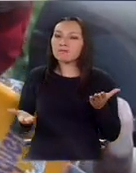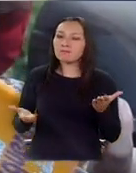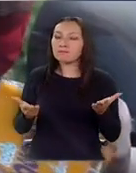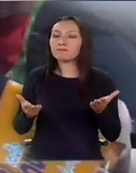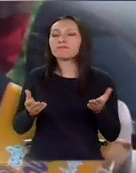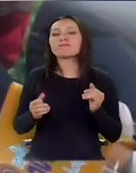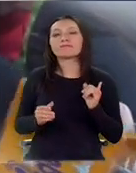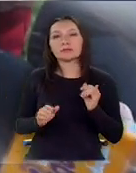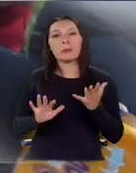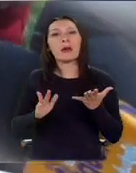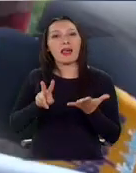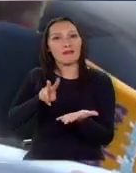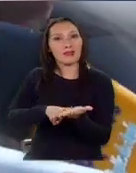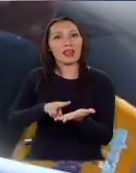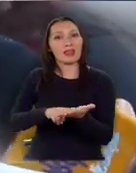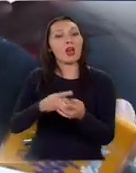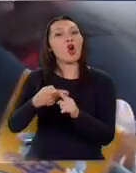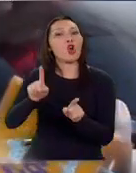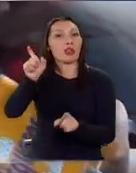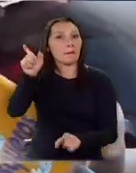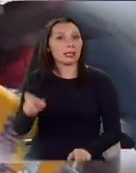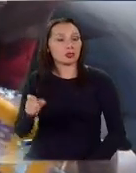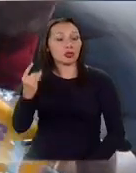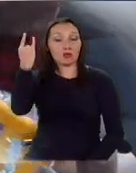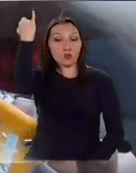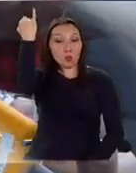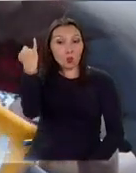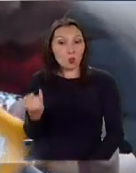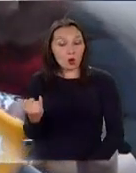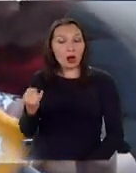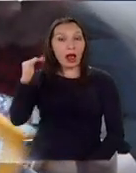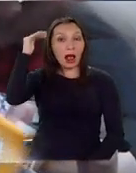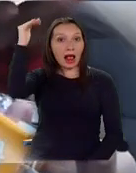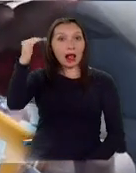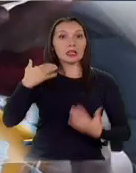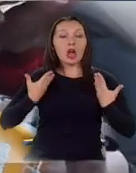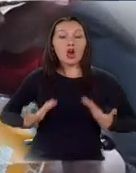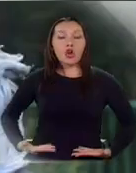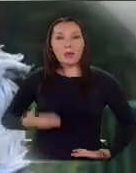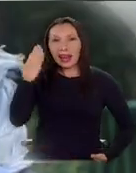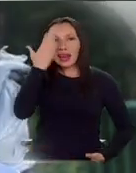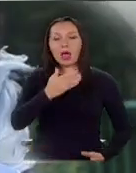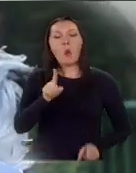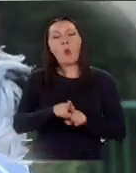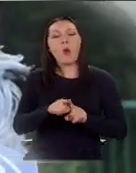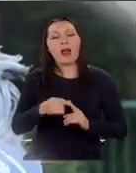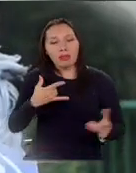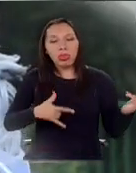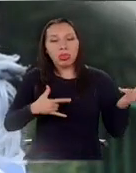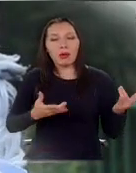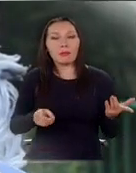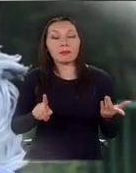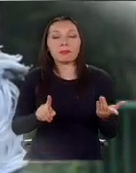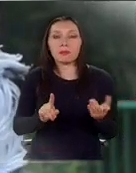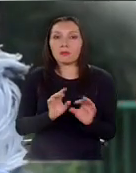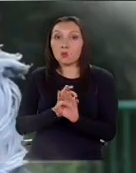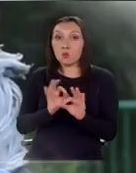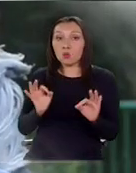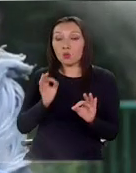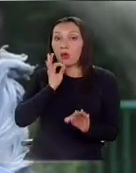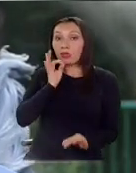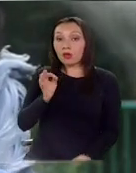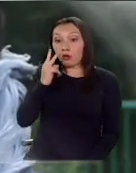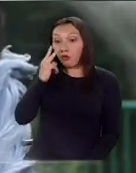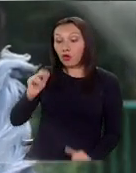decir, sí, parece que es verdad que era una persona alta, delgada, vestida de negro, con pinta metalera. La Fiscalía en ese contexto nunca ha dicho que lo que